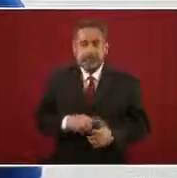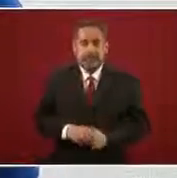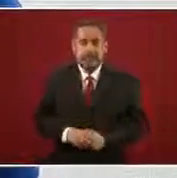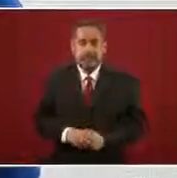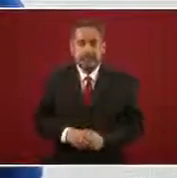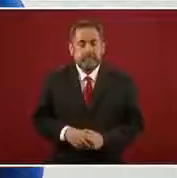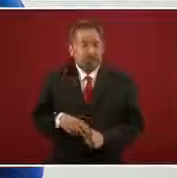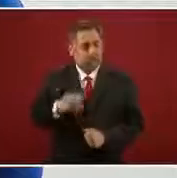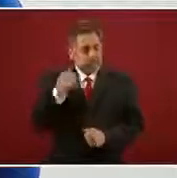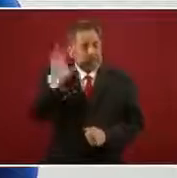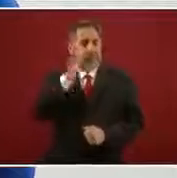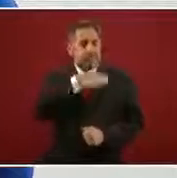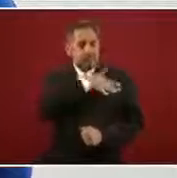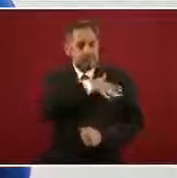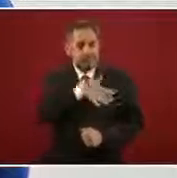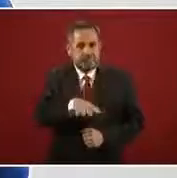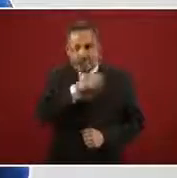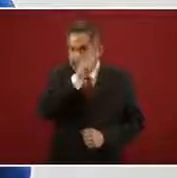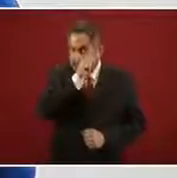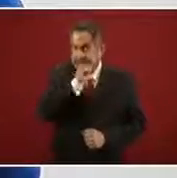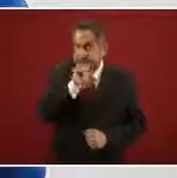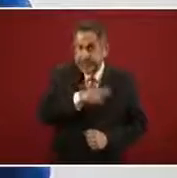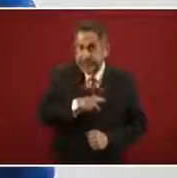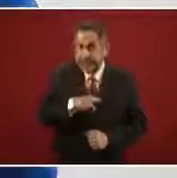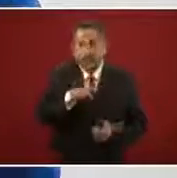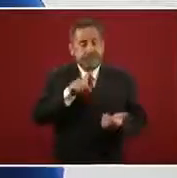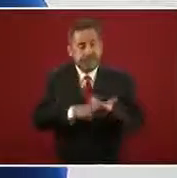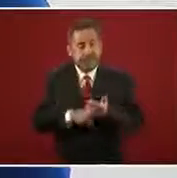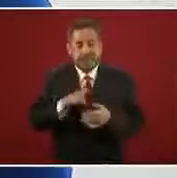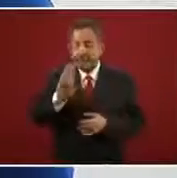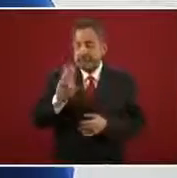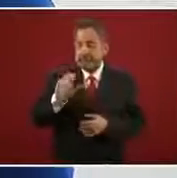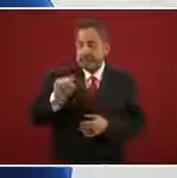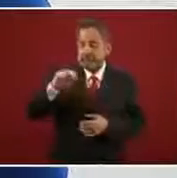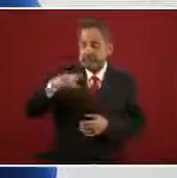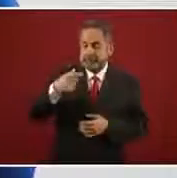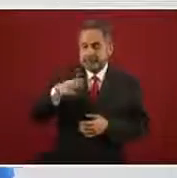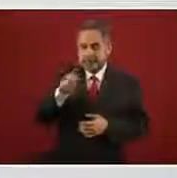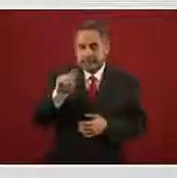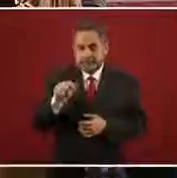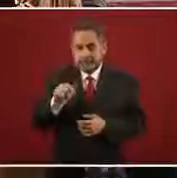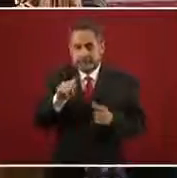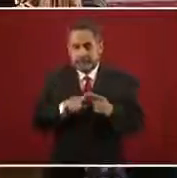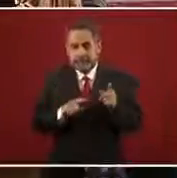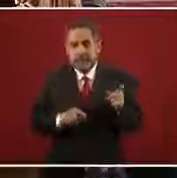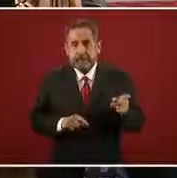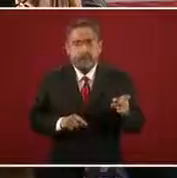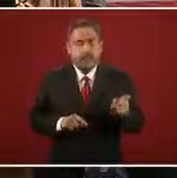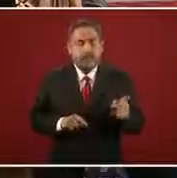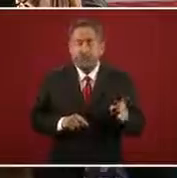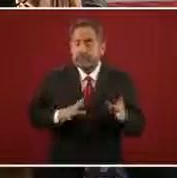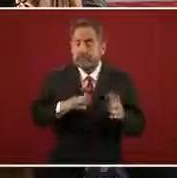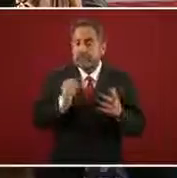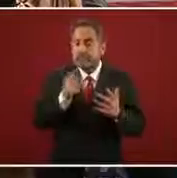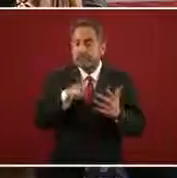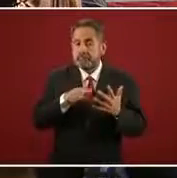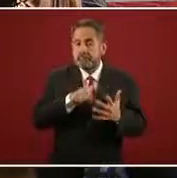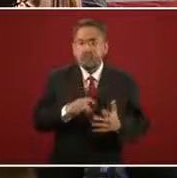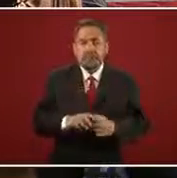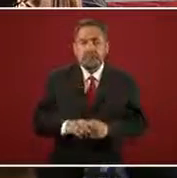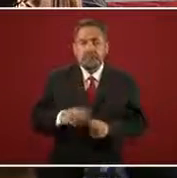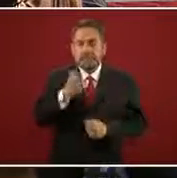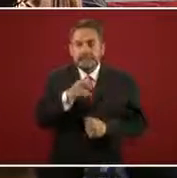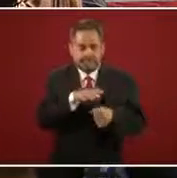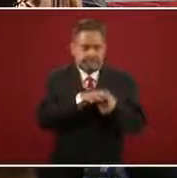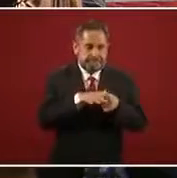como general. Aquí estuvo Blanquet y otros. ¿Sí? Por eso